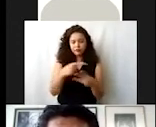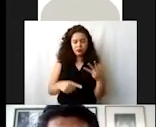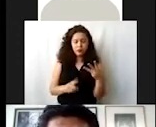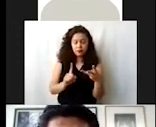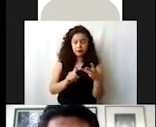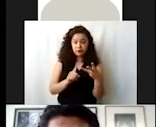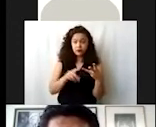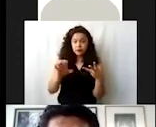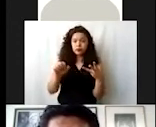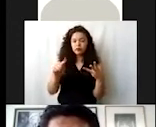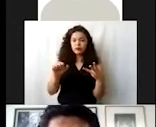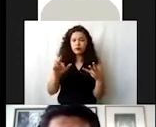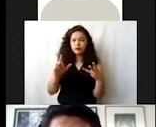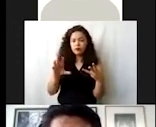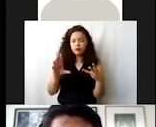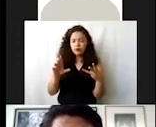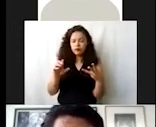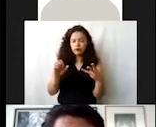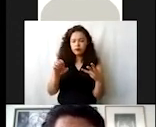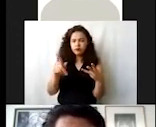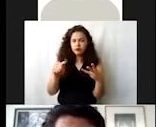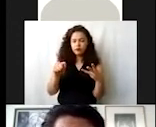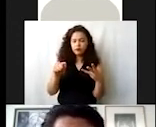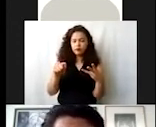anteriormente la notificación por estrados teníamos